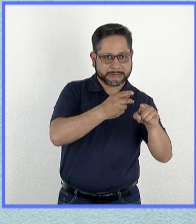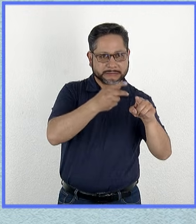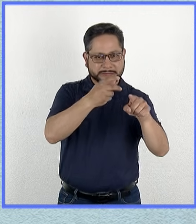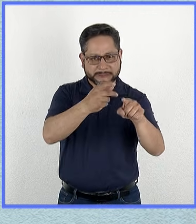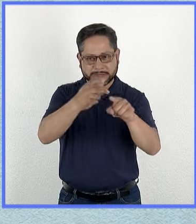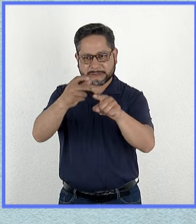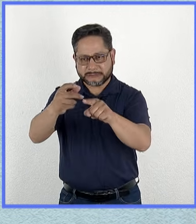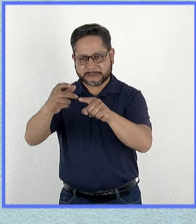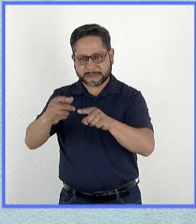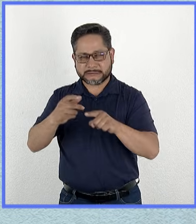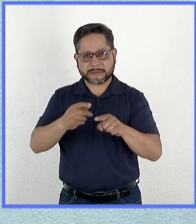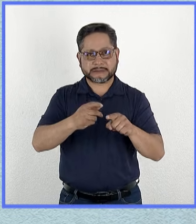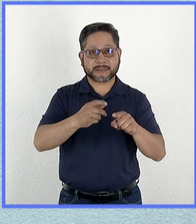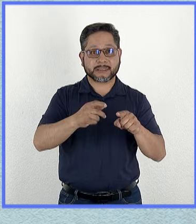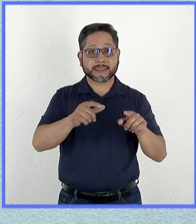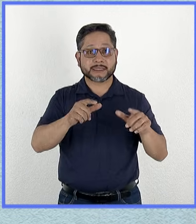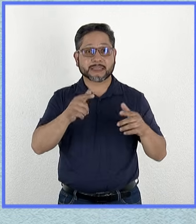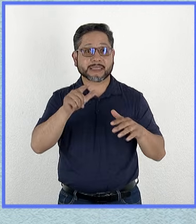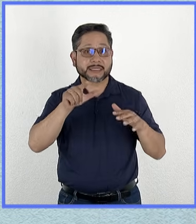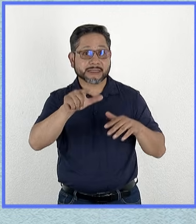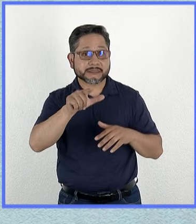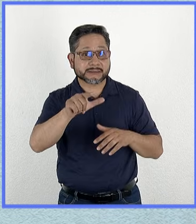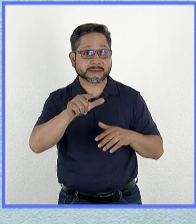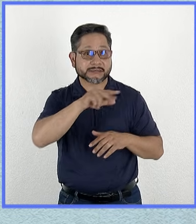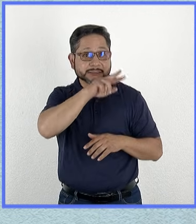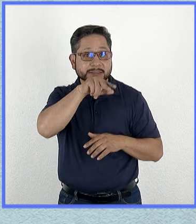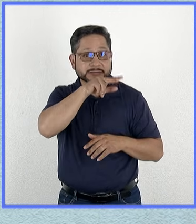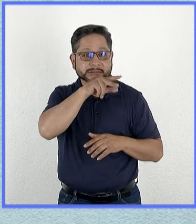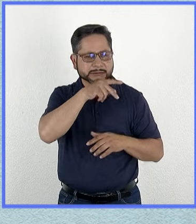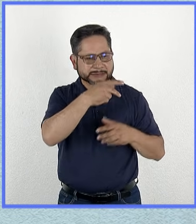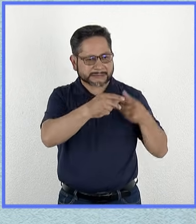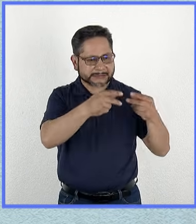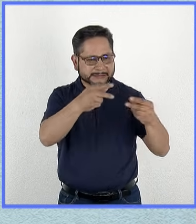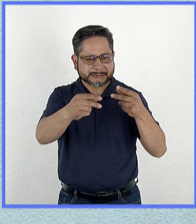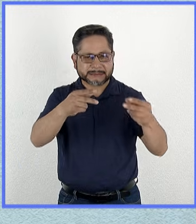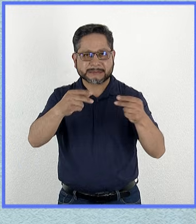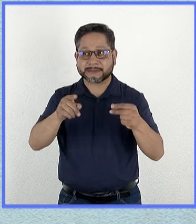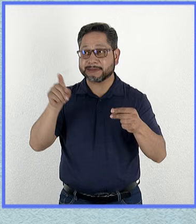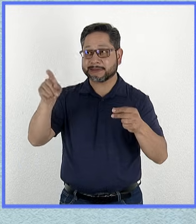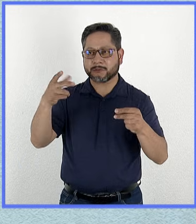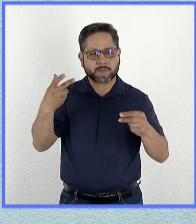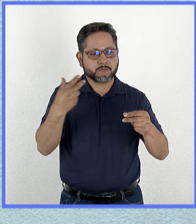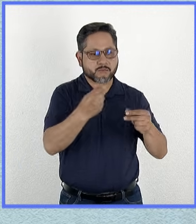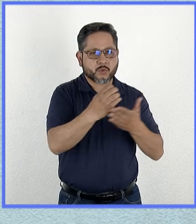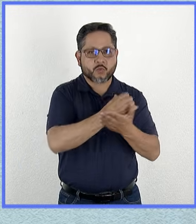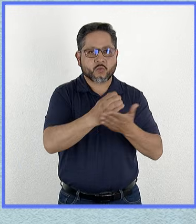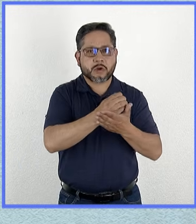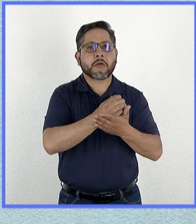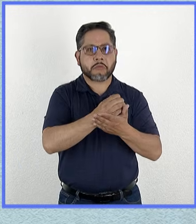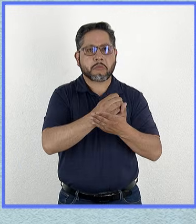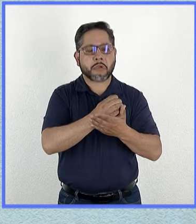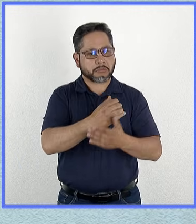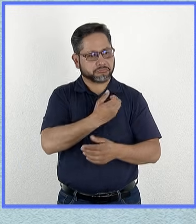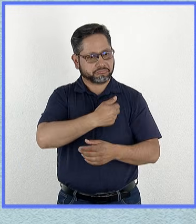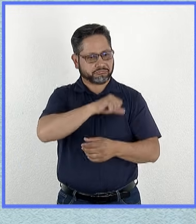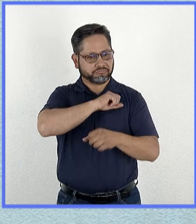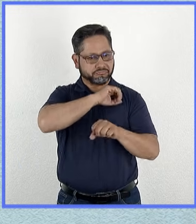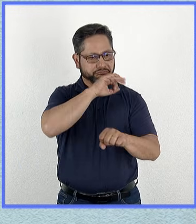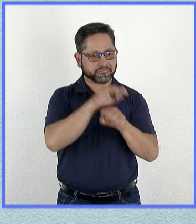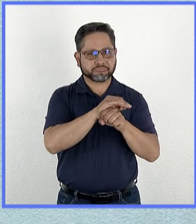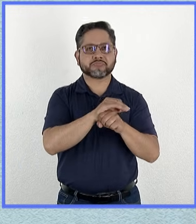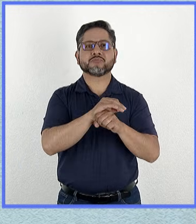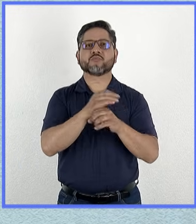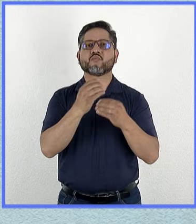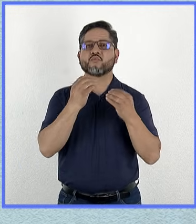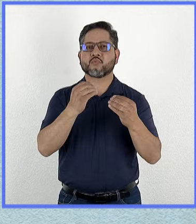17 de las 18 serpientes incluidas en el estudio. Esta es la primera preparación de un antiveneno que es eficaz